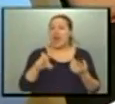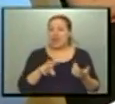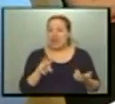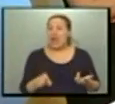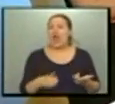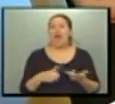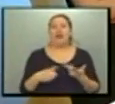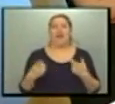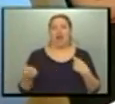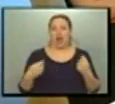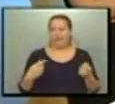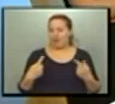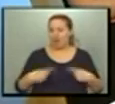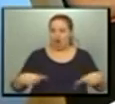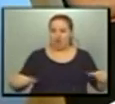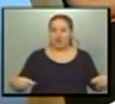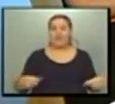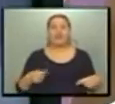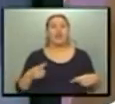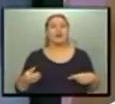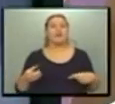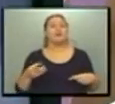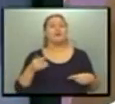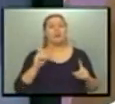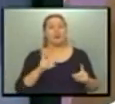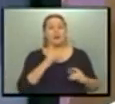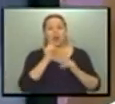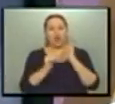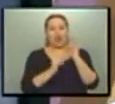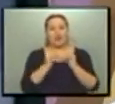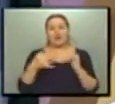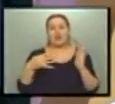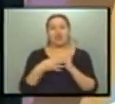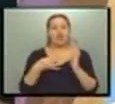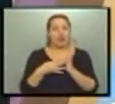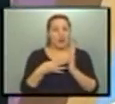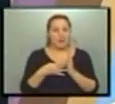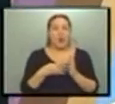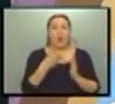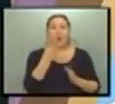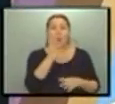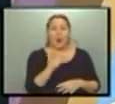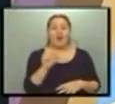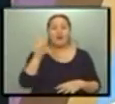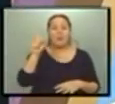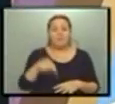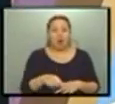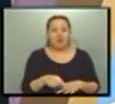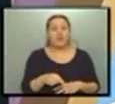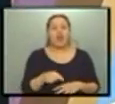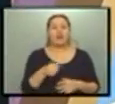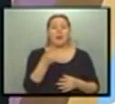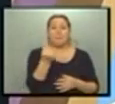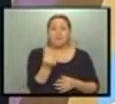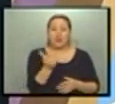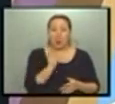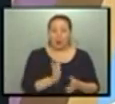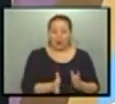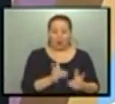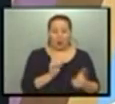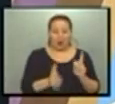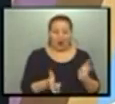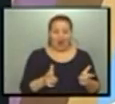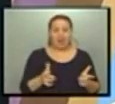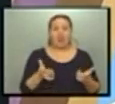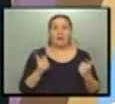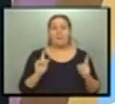¿Los comerciales y los financieros? Esto justamente es lo que contábamos de los shoppings. El 40% del precio del cine es lo que le